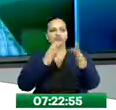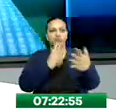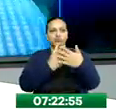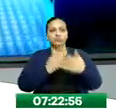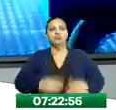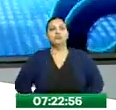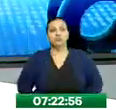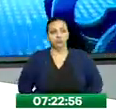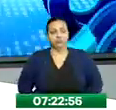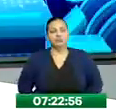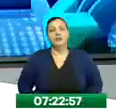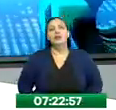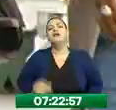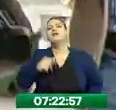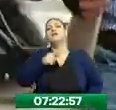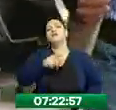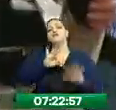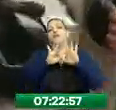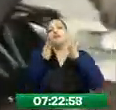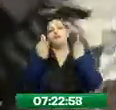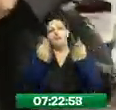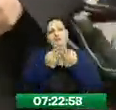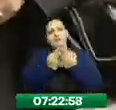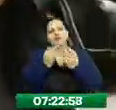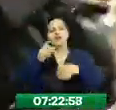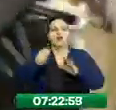visitarlo. Veamos.